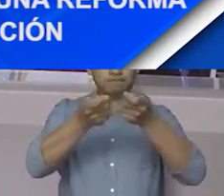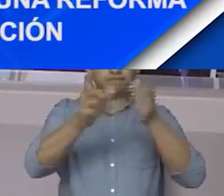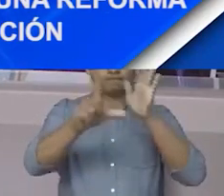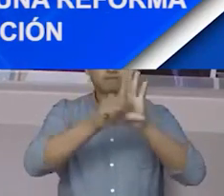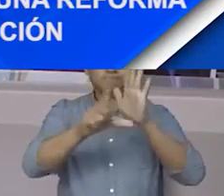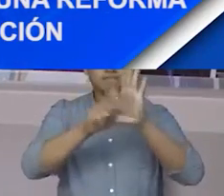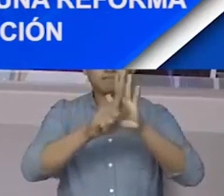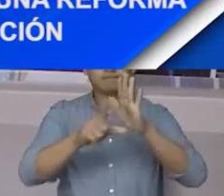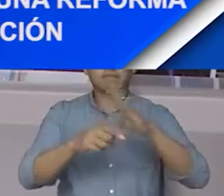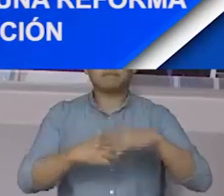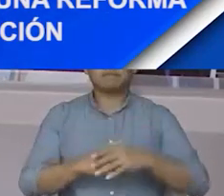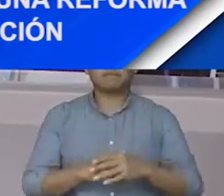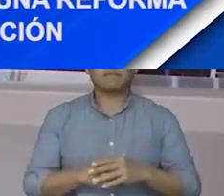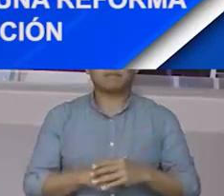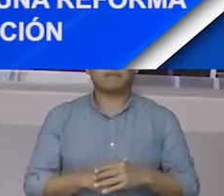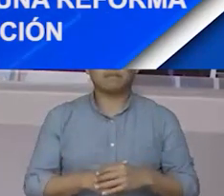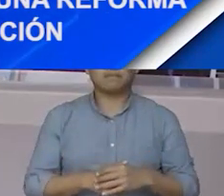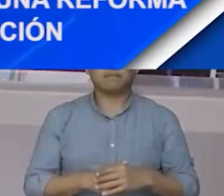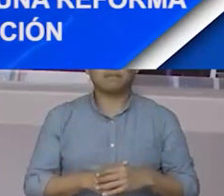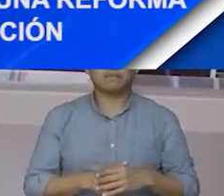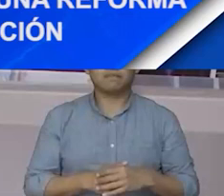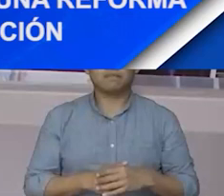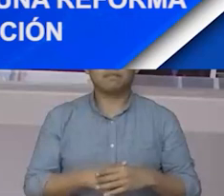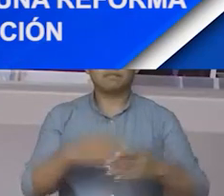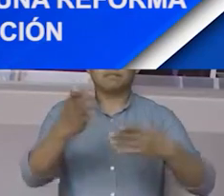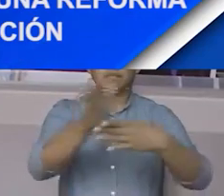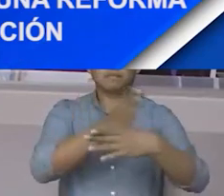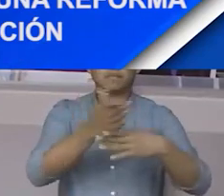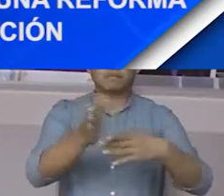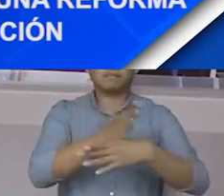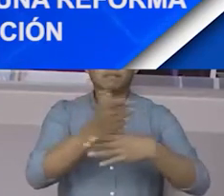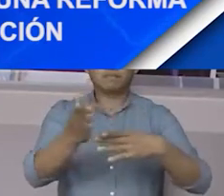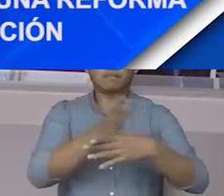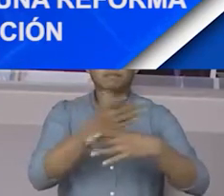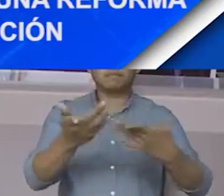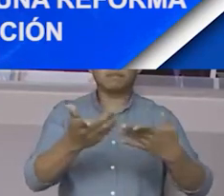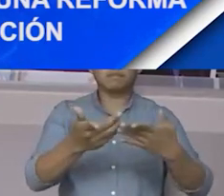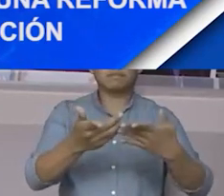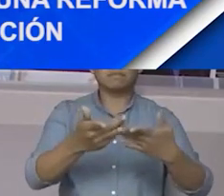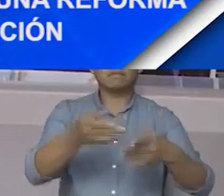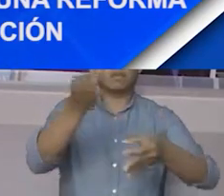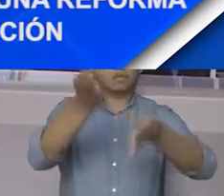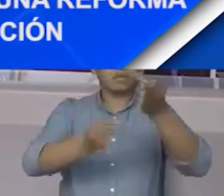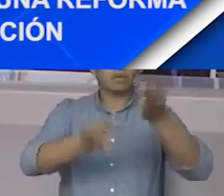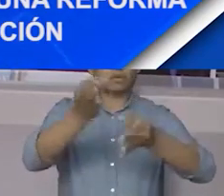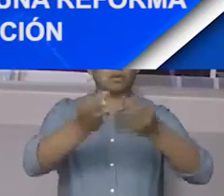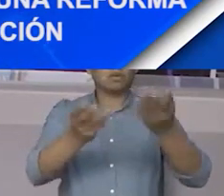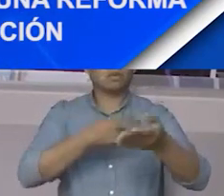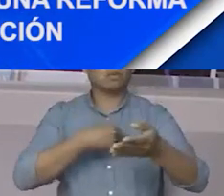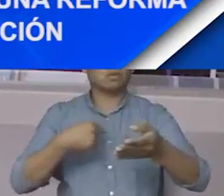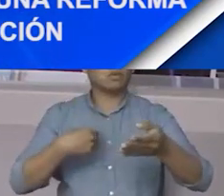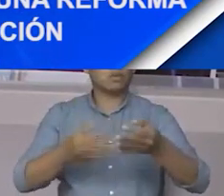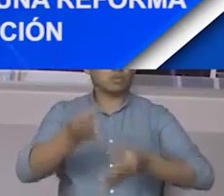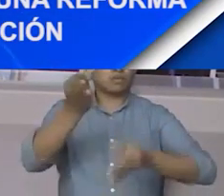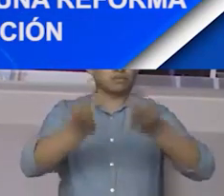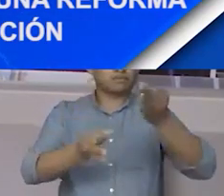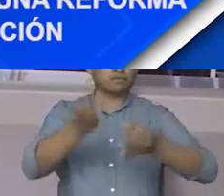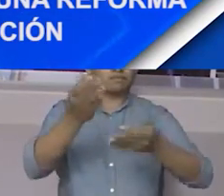ley. Las facultades jurisdiccionales de juzgar y ejecutar lo